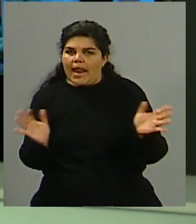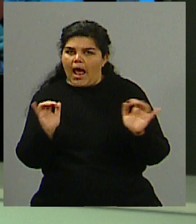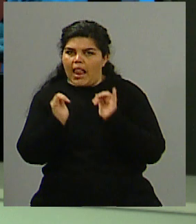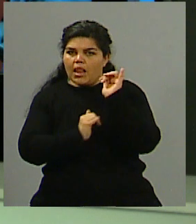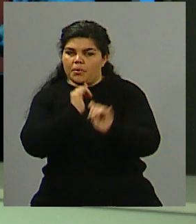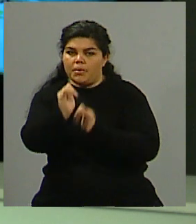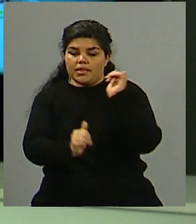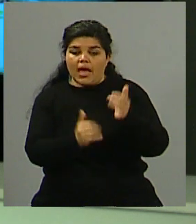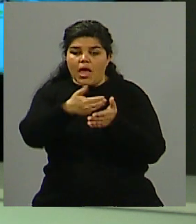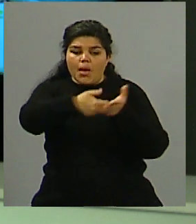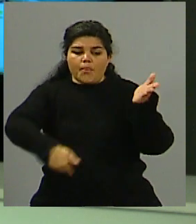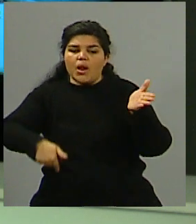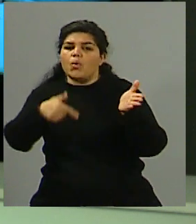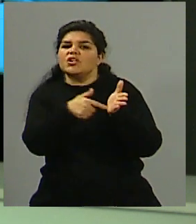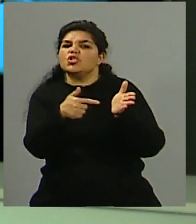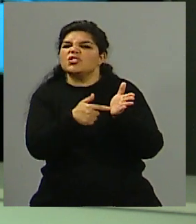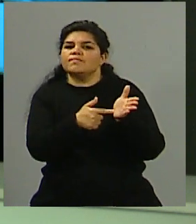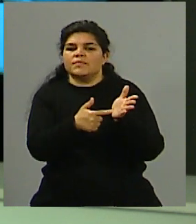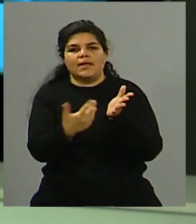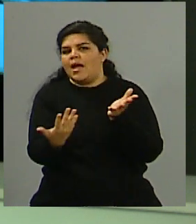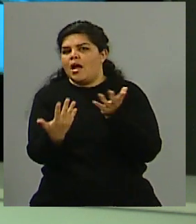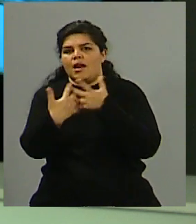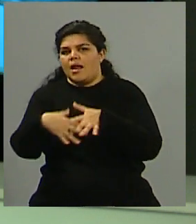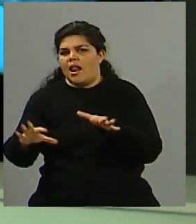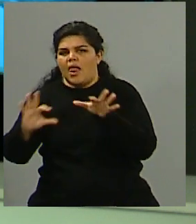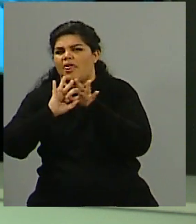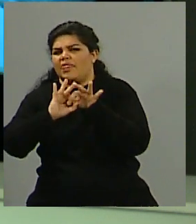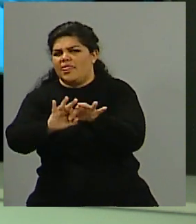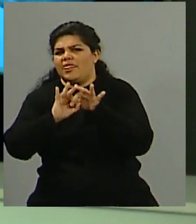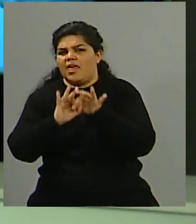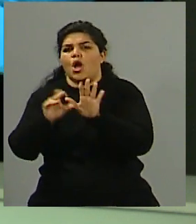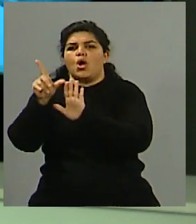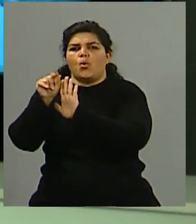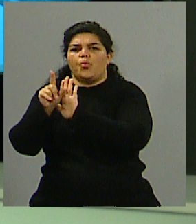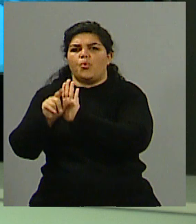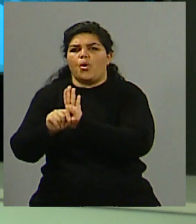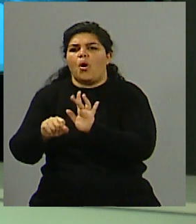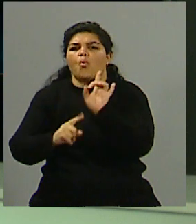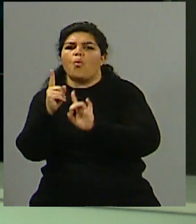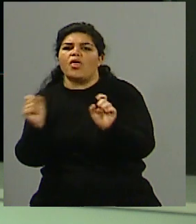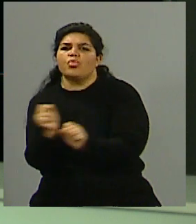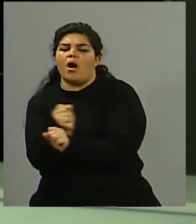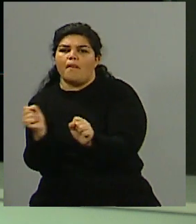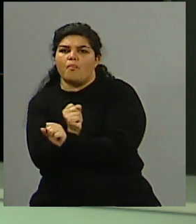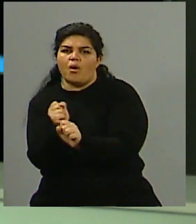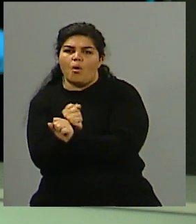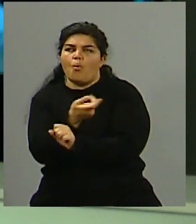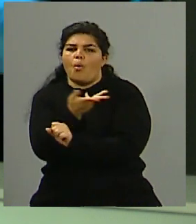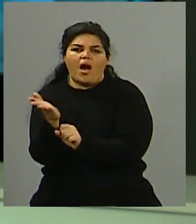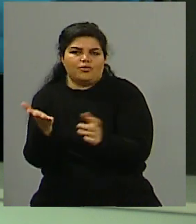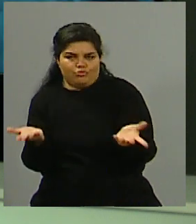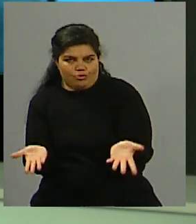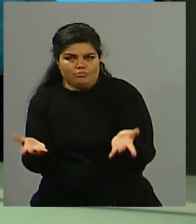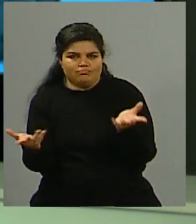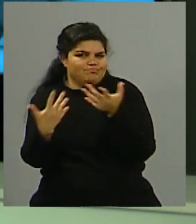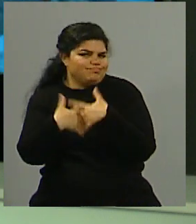absolutamente ligada a la calificación y a la función de certificación. Ujú. Nosotros hoy, con